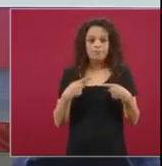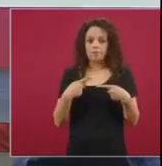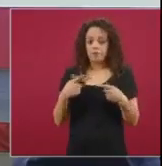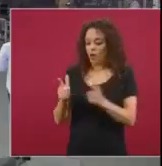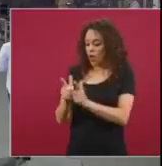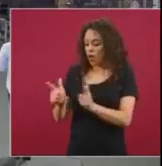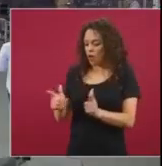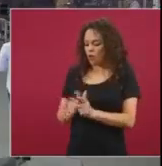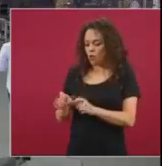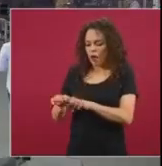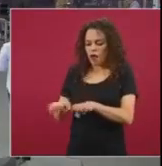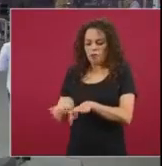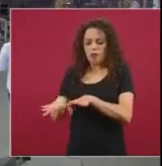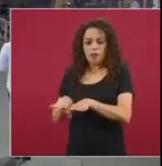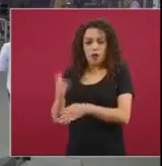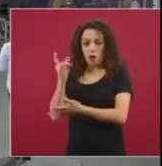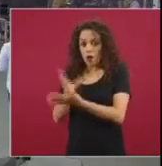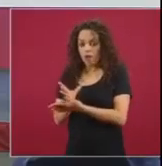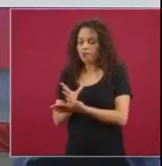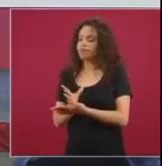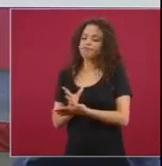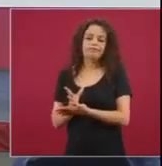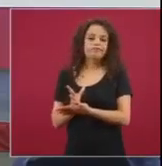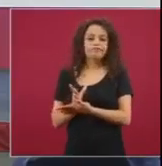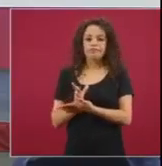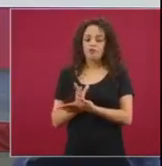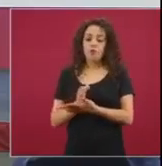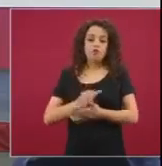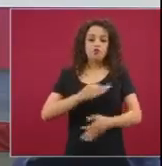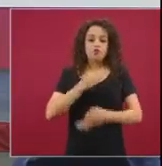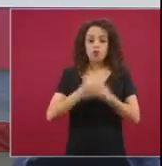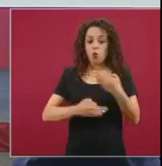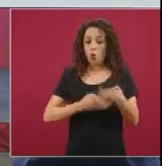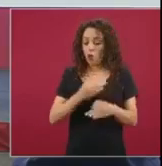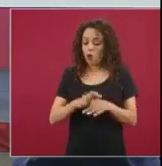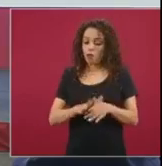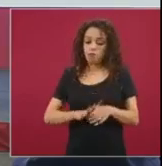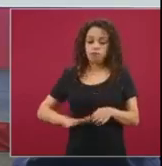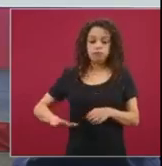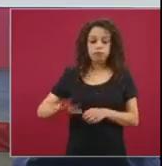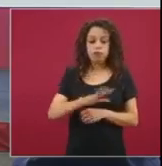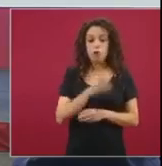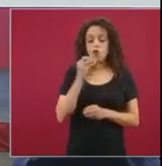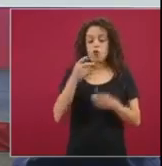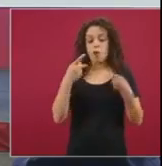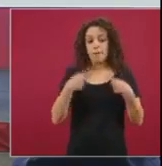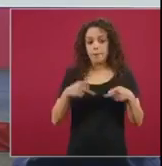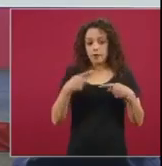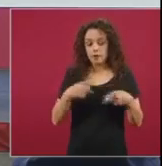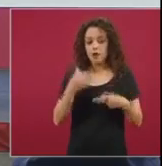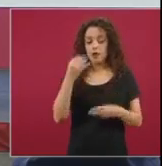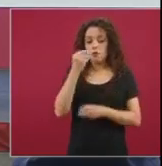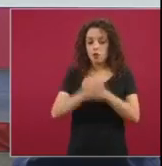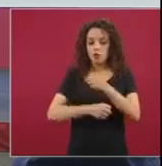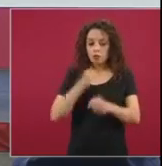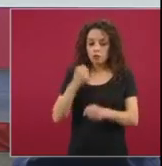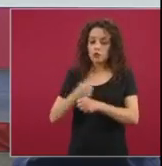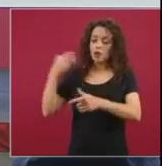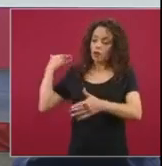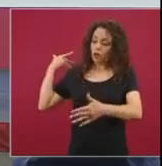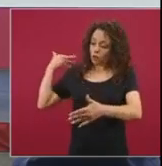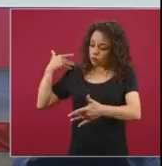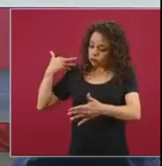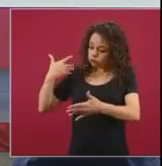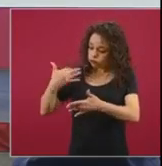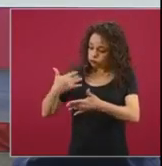trabajo como tal. Es el trabajo, es el resultado de trabajo de muchas generaciones que han venido luchando